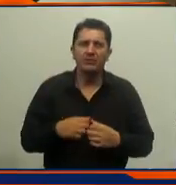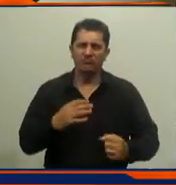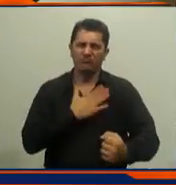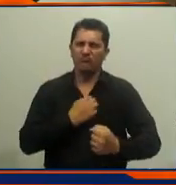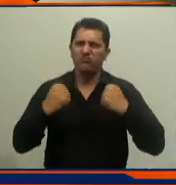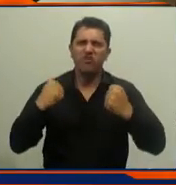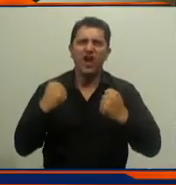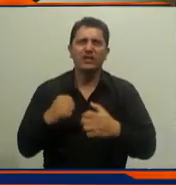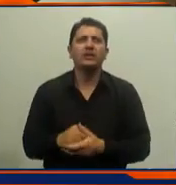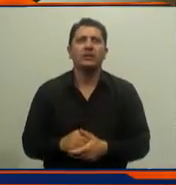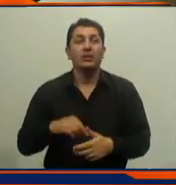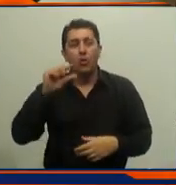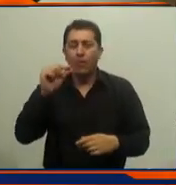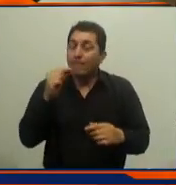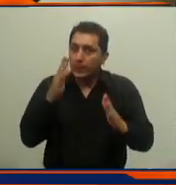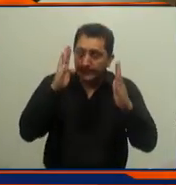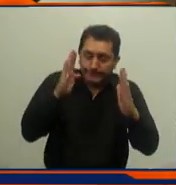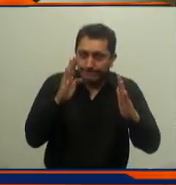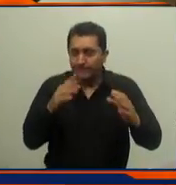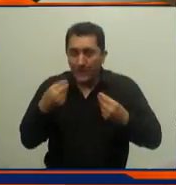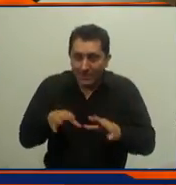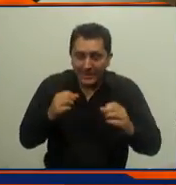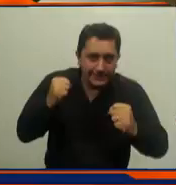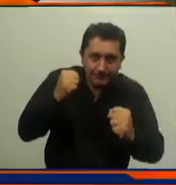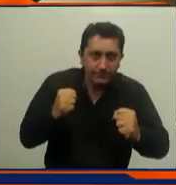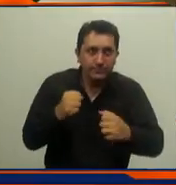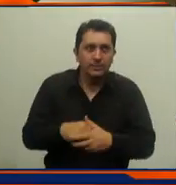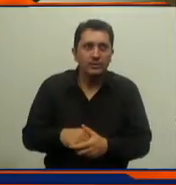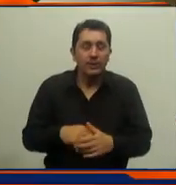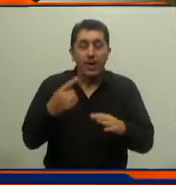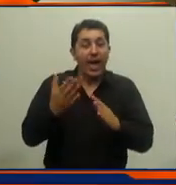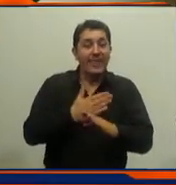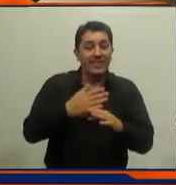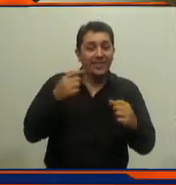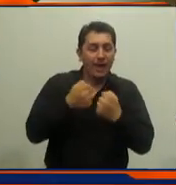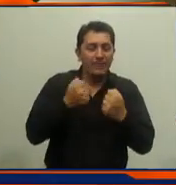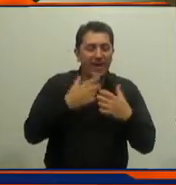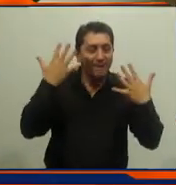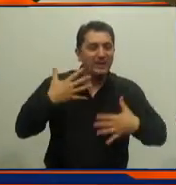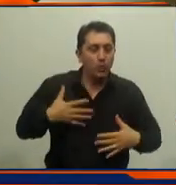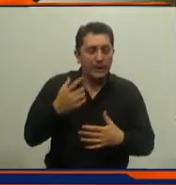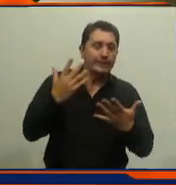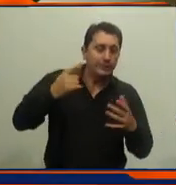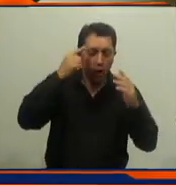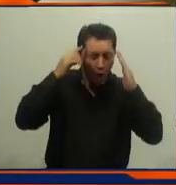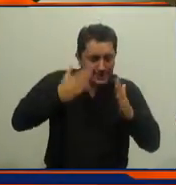me costó un poco concentrarme en la salida o sea antes de la pelea en el estuario